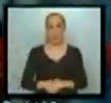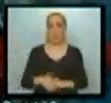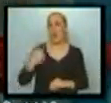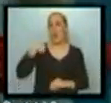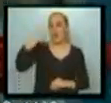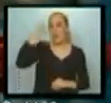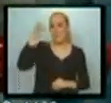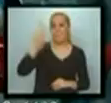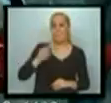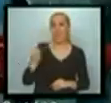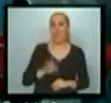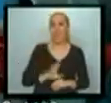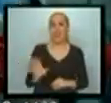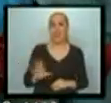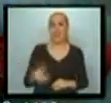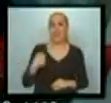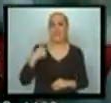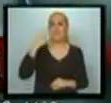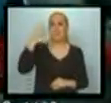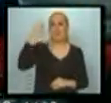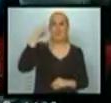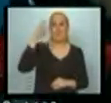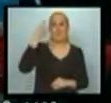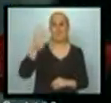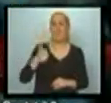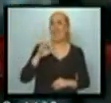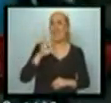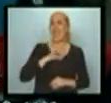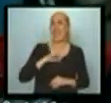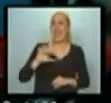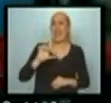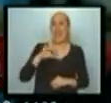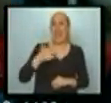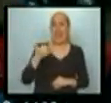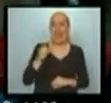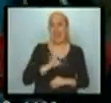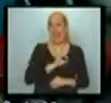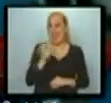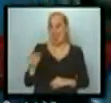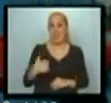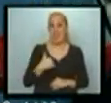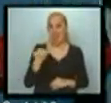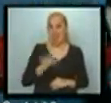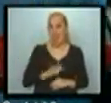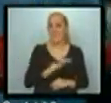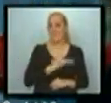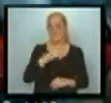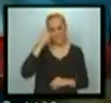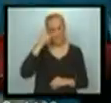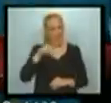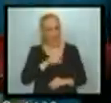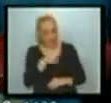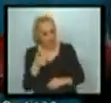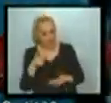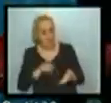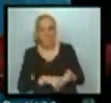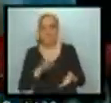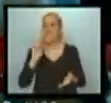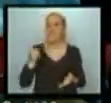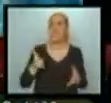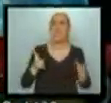Una cosa de loco del 86 que nos ganamos y tenemos fe que vamos a ganar este año y vamos a... ganamos de vuelta? Olvídate, este Romero